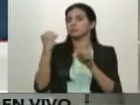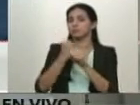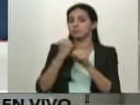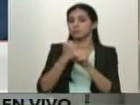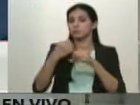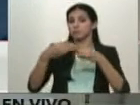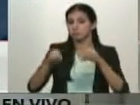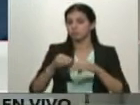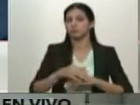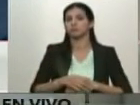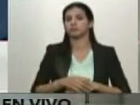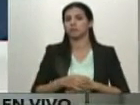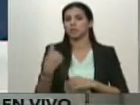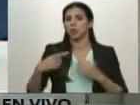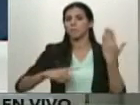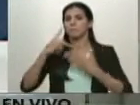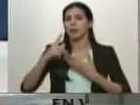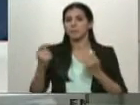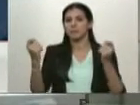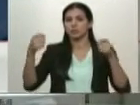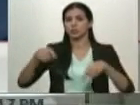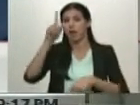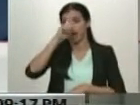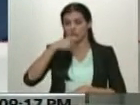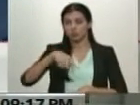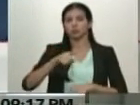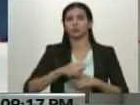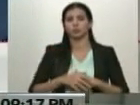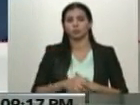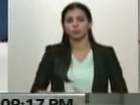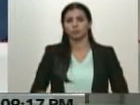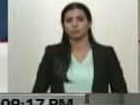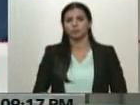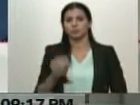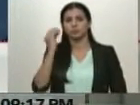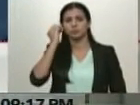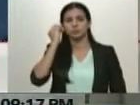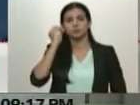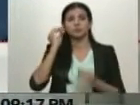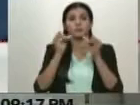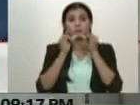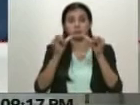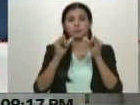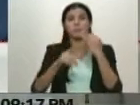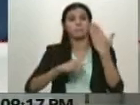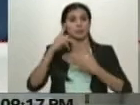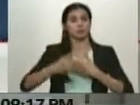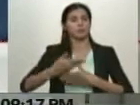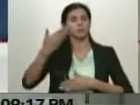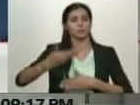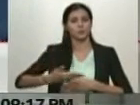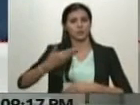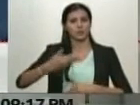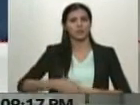inversiones para este año. Anuncio que va a ser un plan importante.